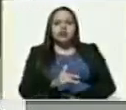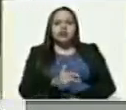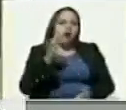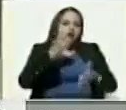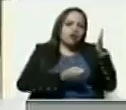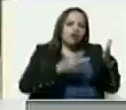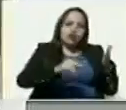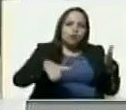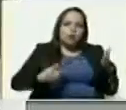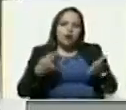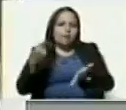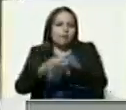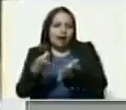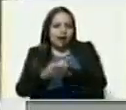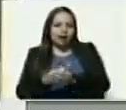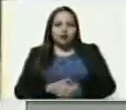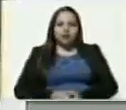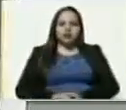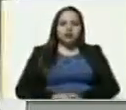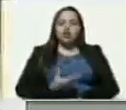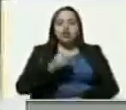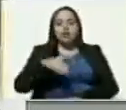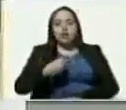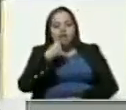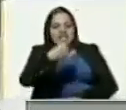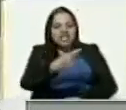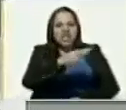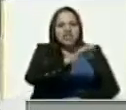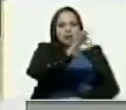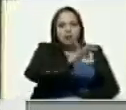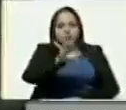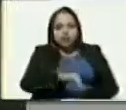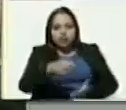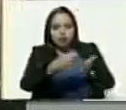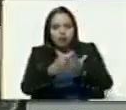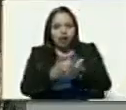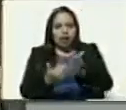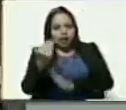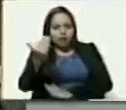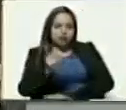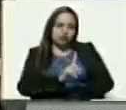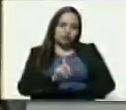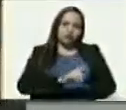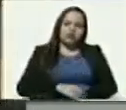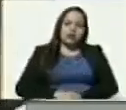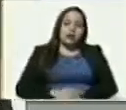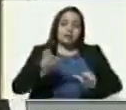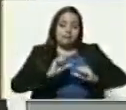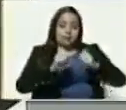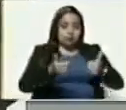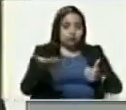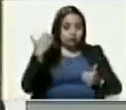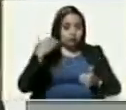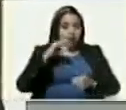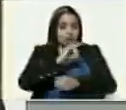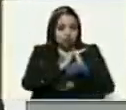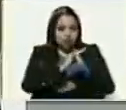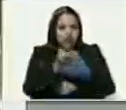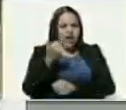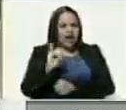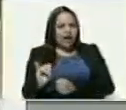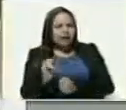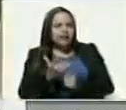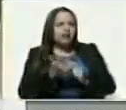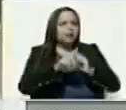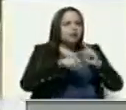que le van a recargar un 3% por esa consideración. Entendemos que se implementó a partir del lunes, genera, la operatividad